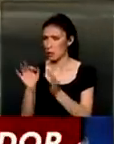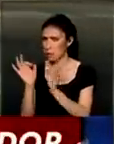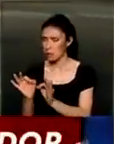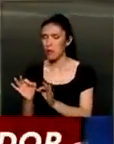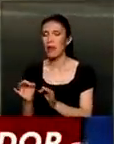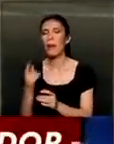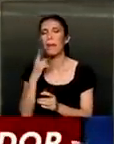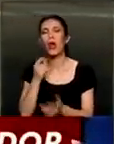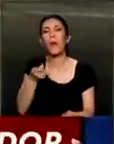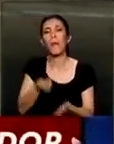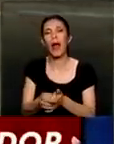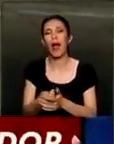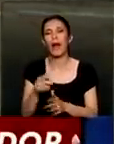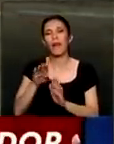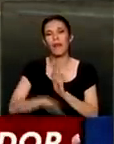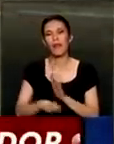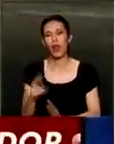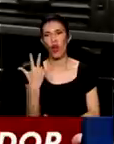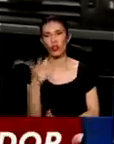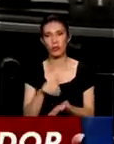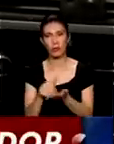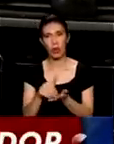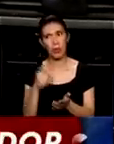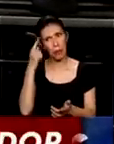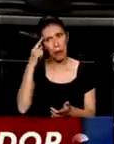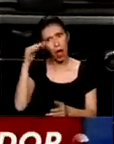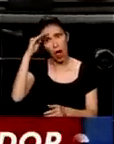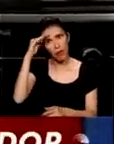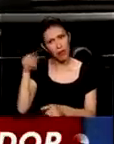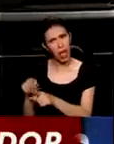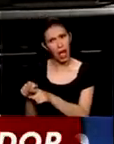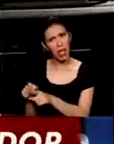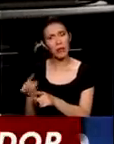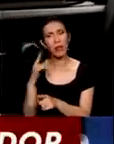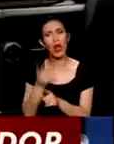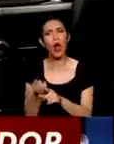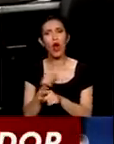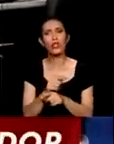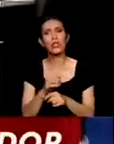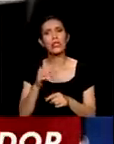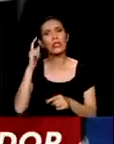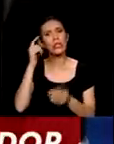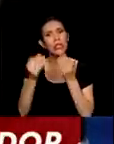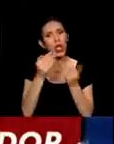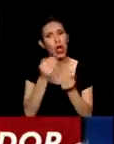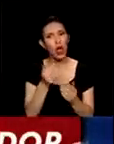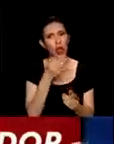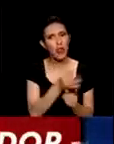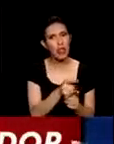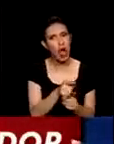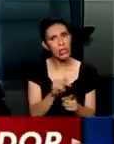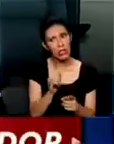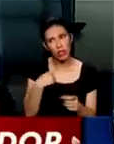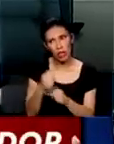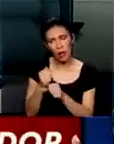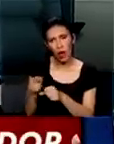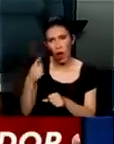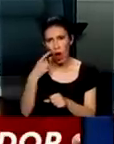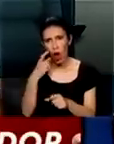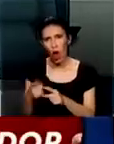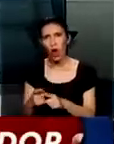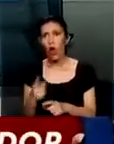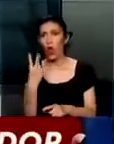debía pagar solo 8. Le dio confianza porque además una psicóloga que trabajaba con él le dio el dato e hizo el nexo. En dos